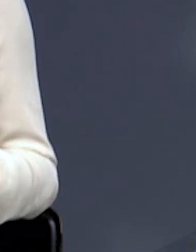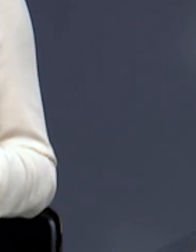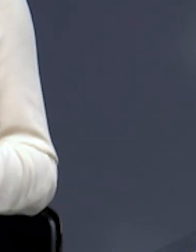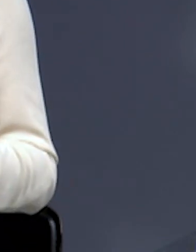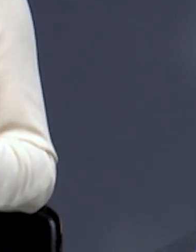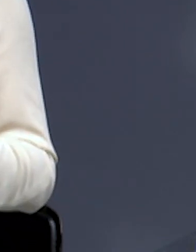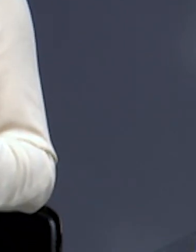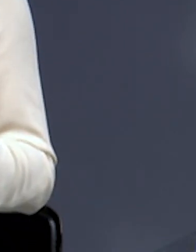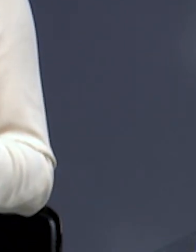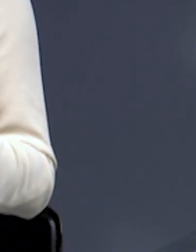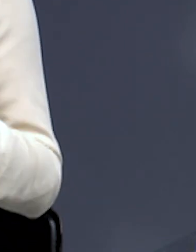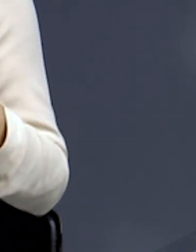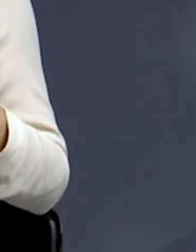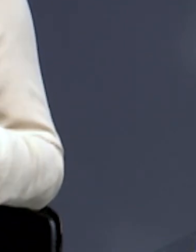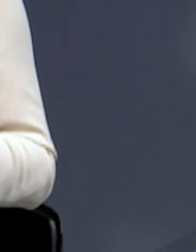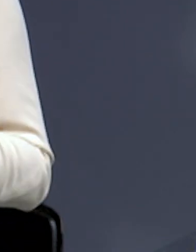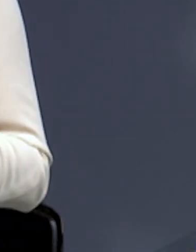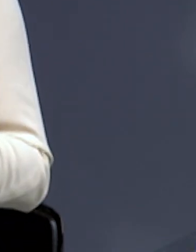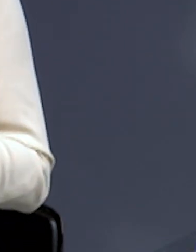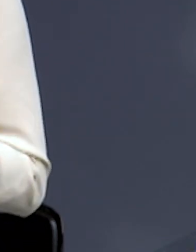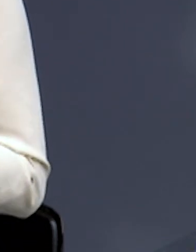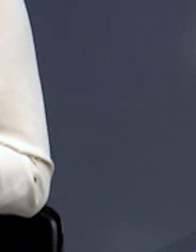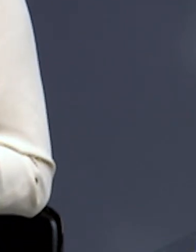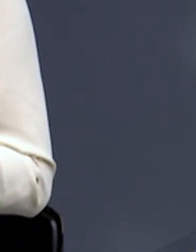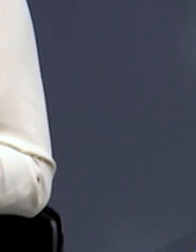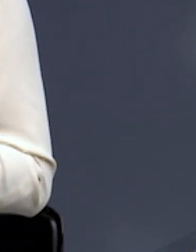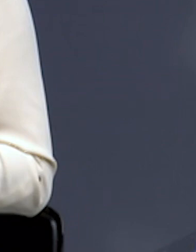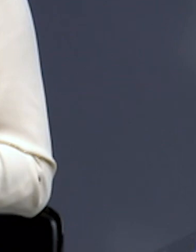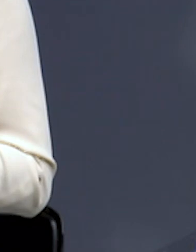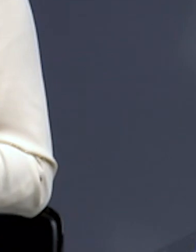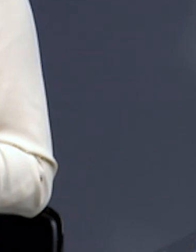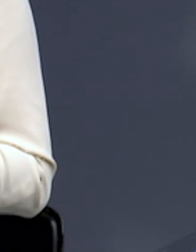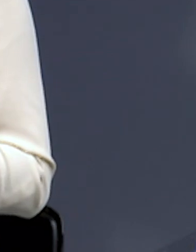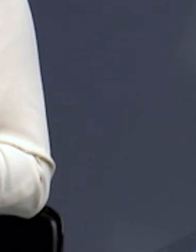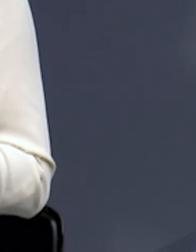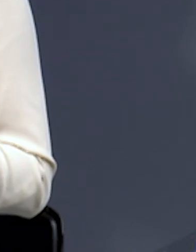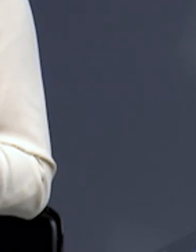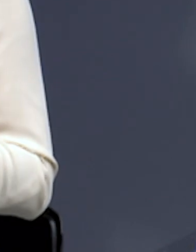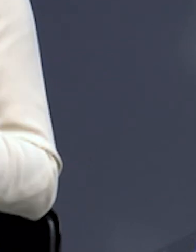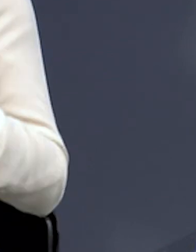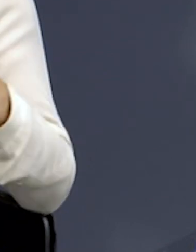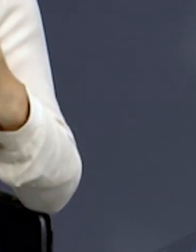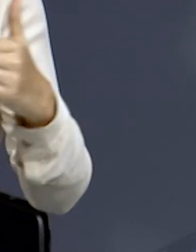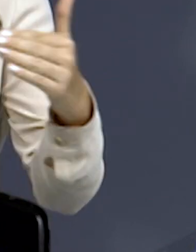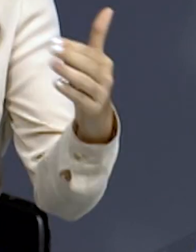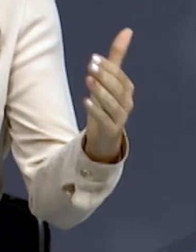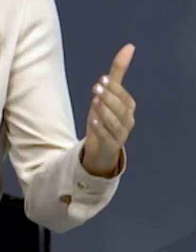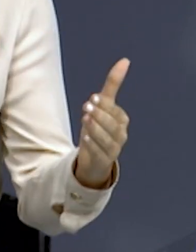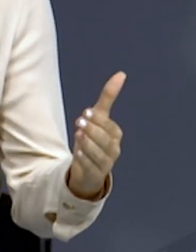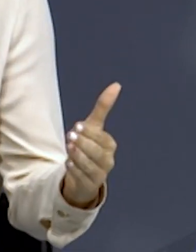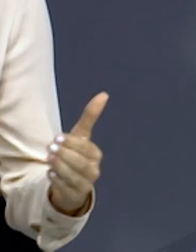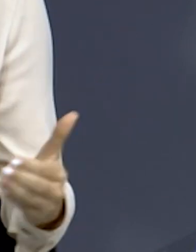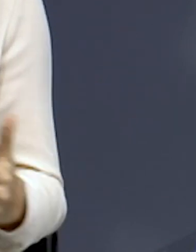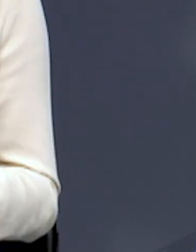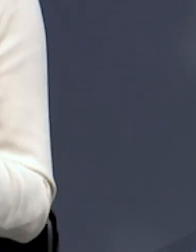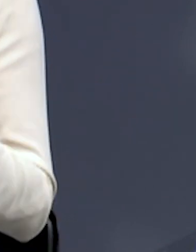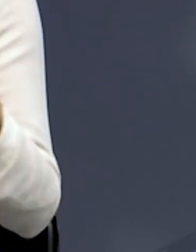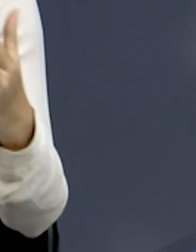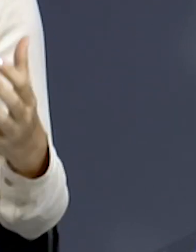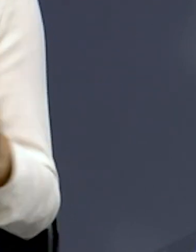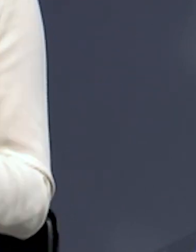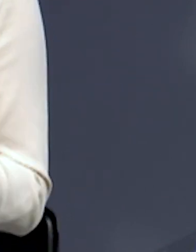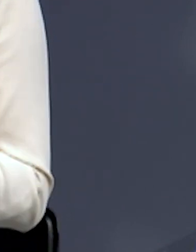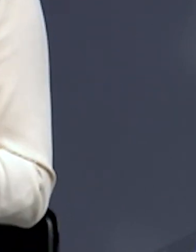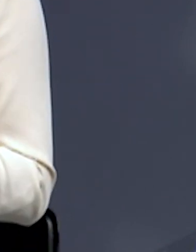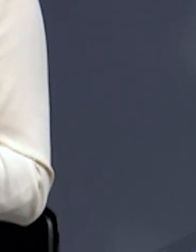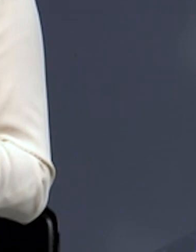duelo. En estas fechas, por ejemplo, el Día de la Madre, una persona que haya perdido su mamá hace 15 días, hace